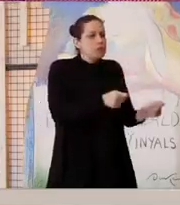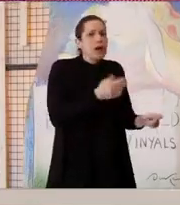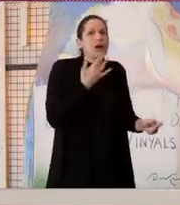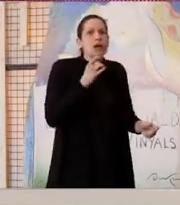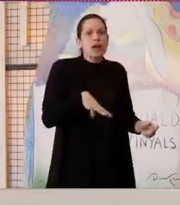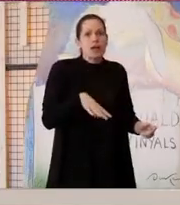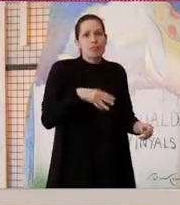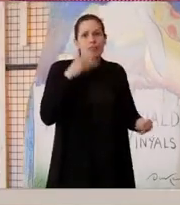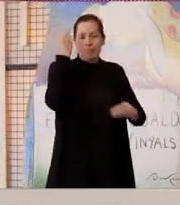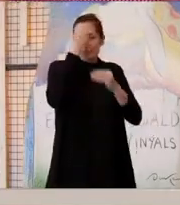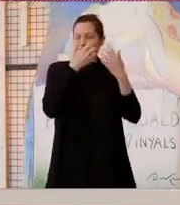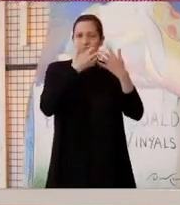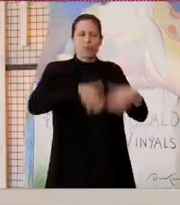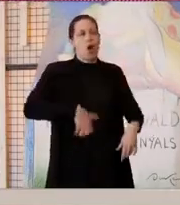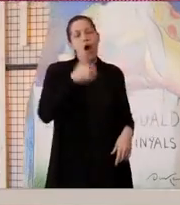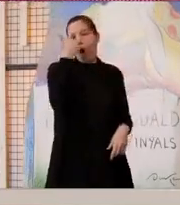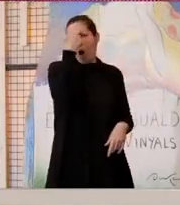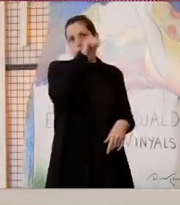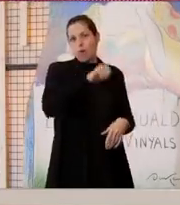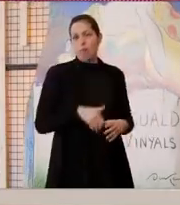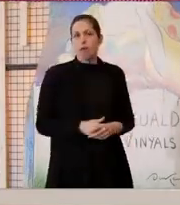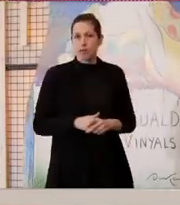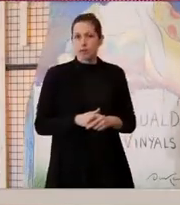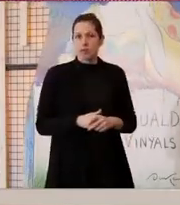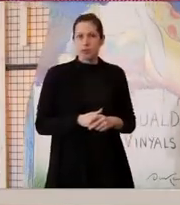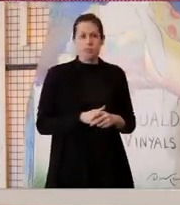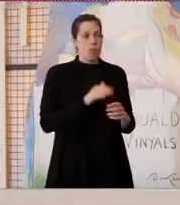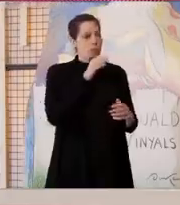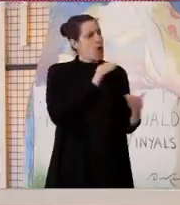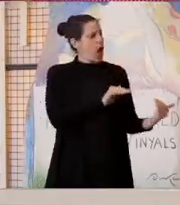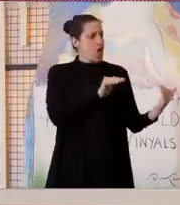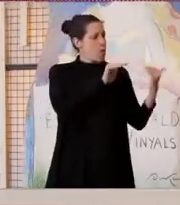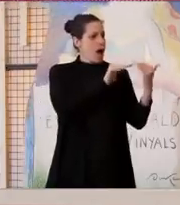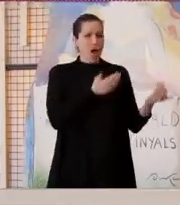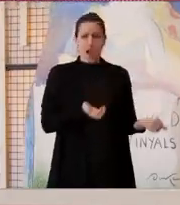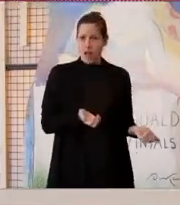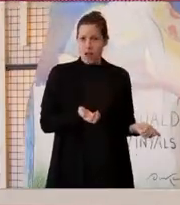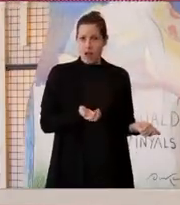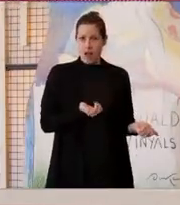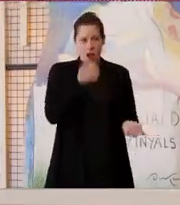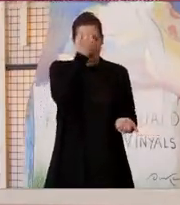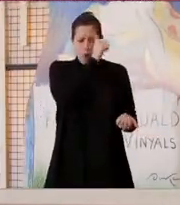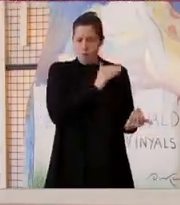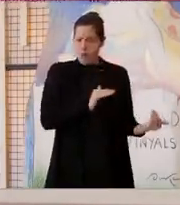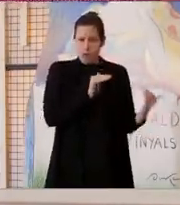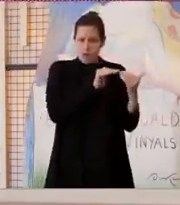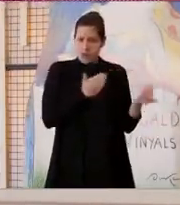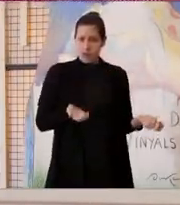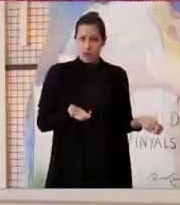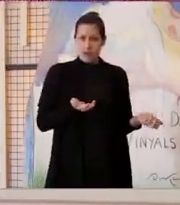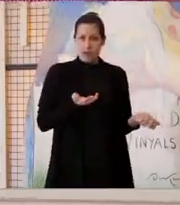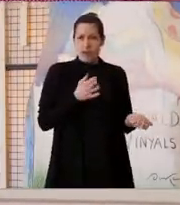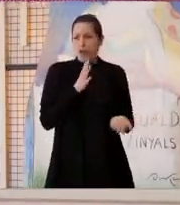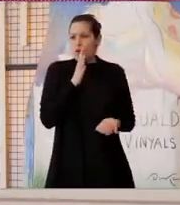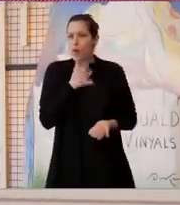Piensan en ellos en los otros en sus iguales en los hombres porque no están también en